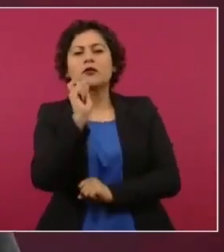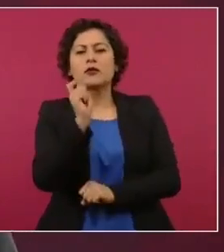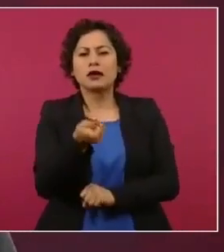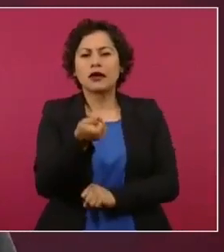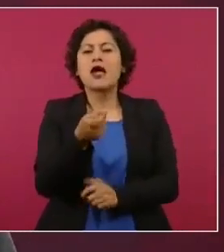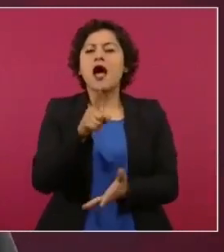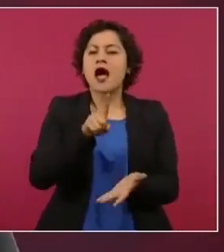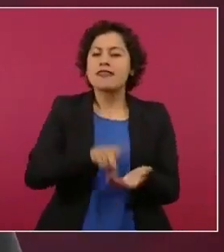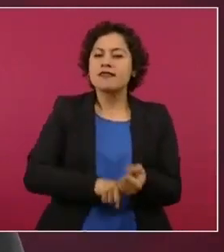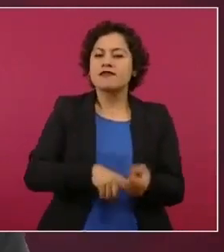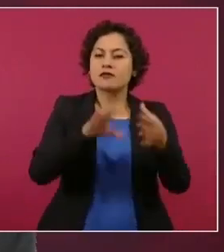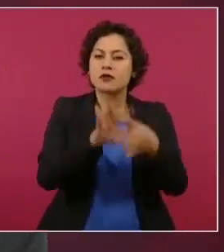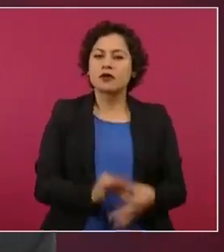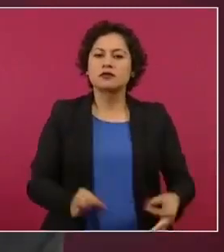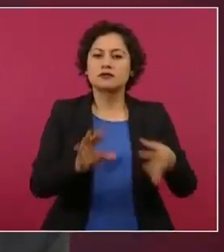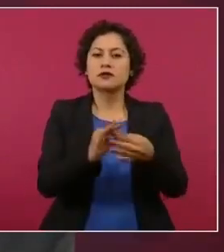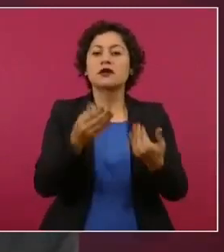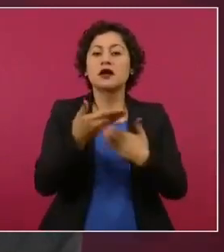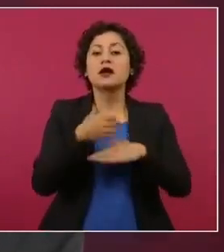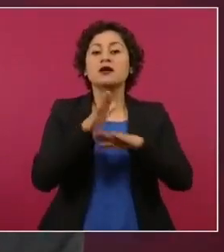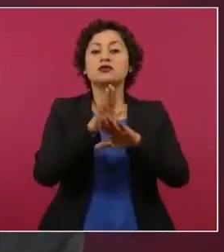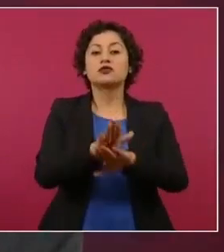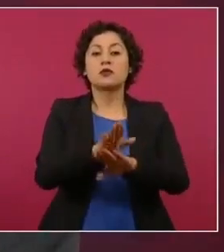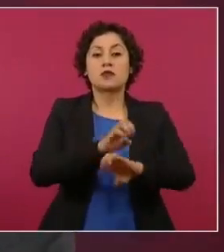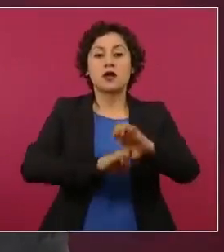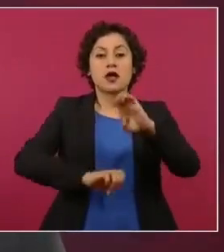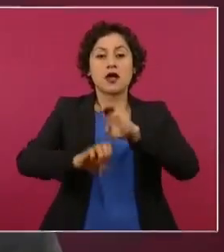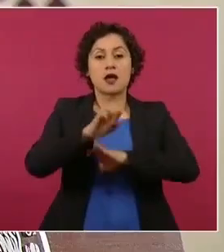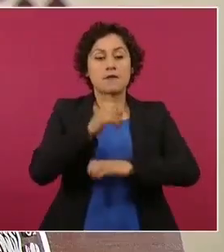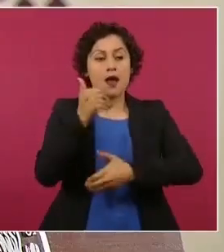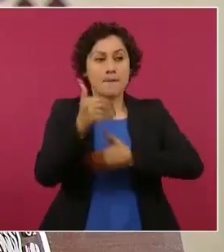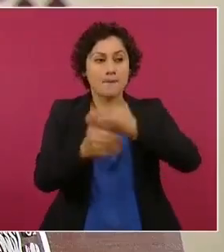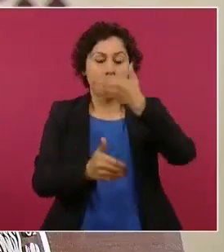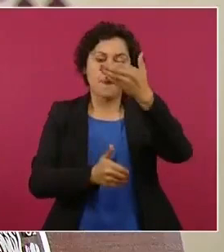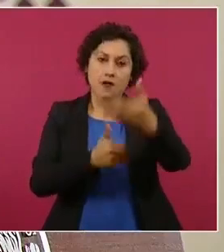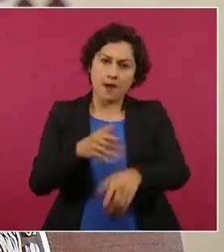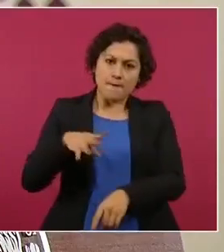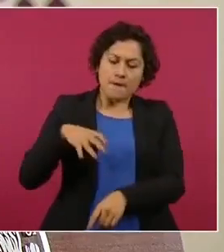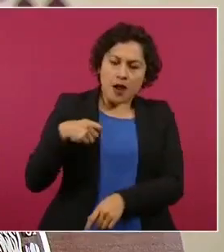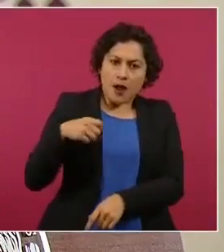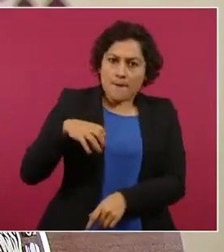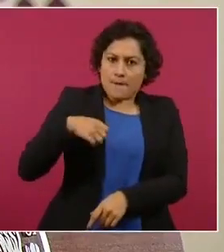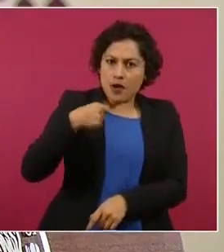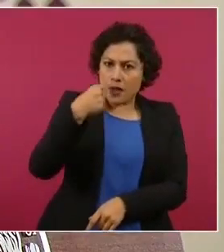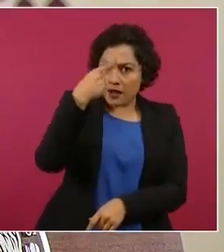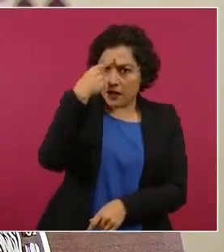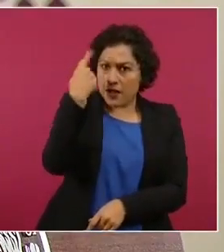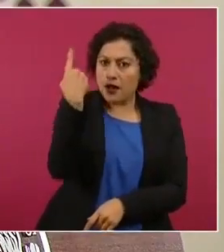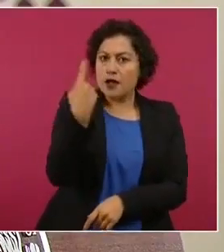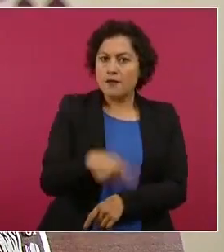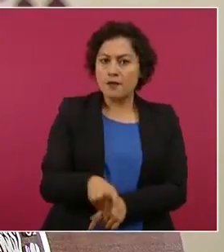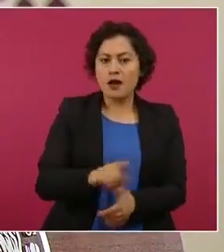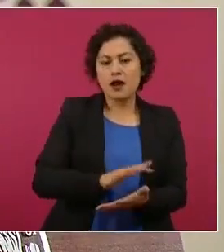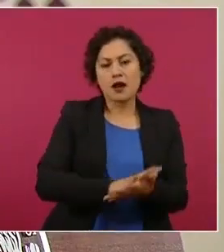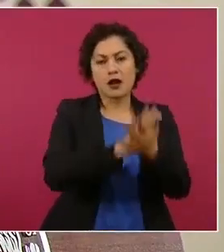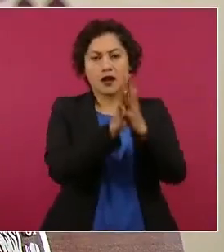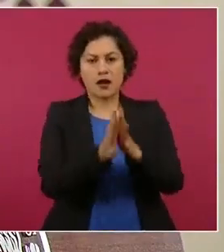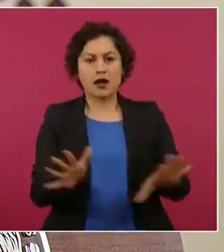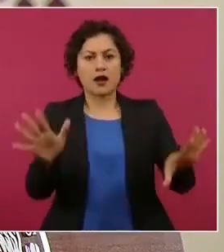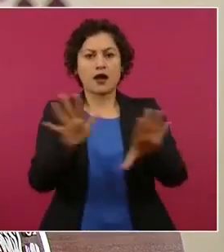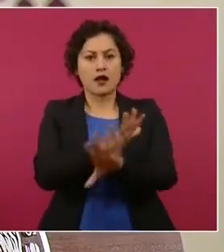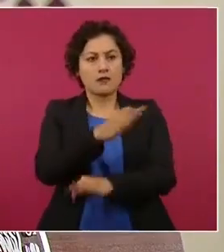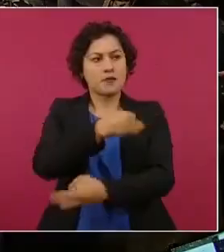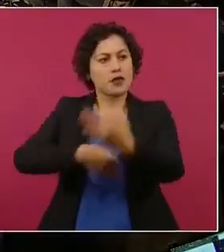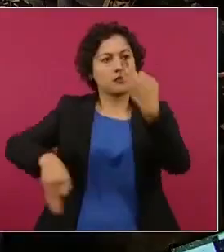transformación comprometida con hacer pasar a México de un estado a otro el del bienestar